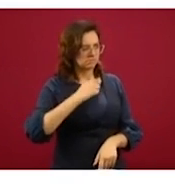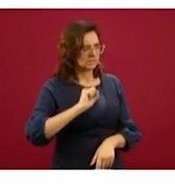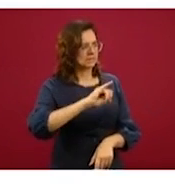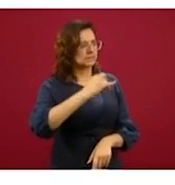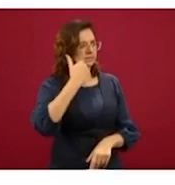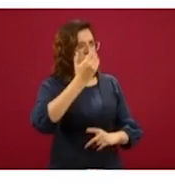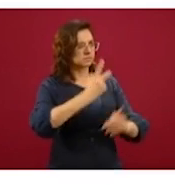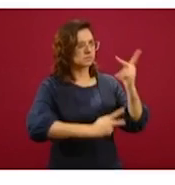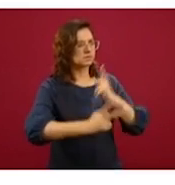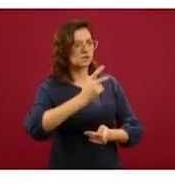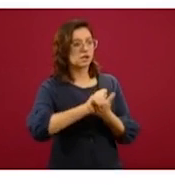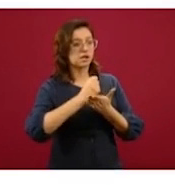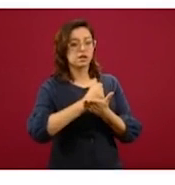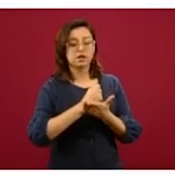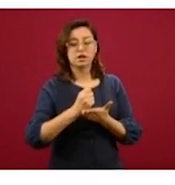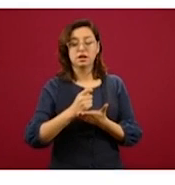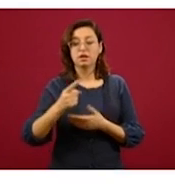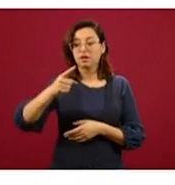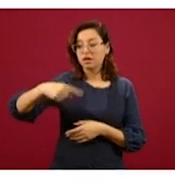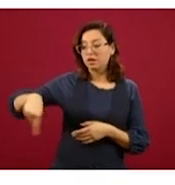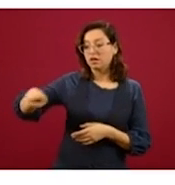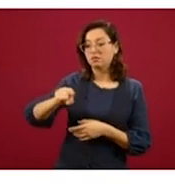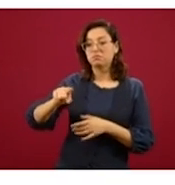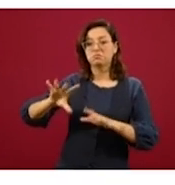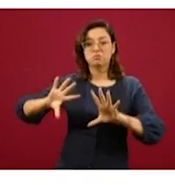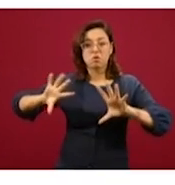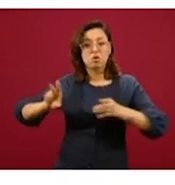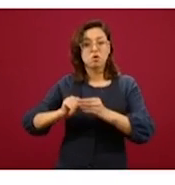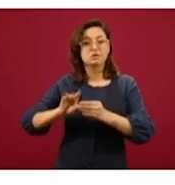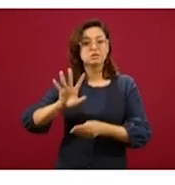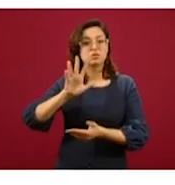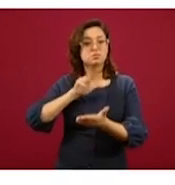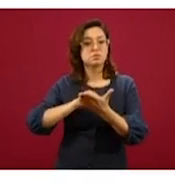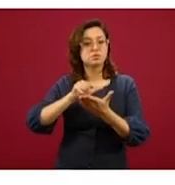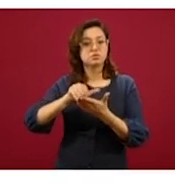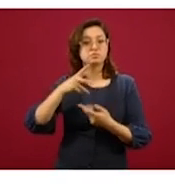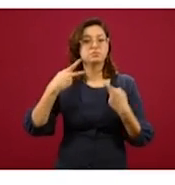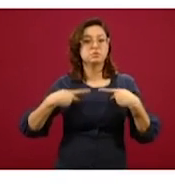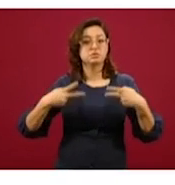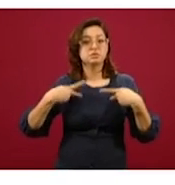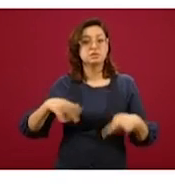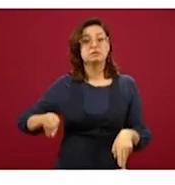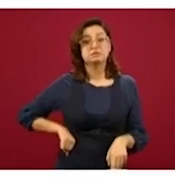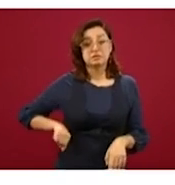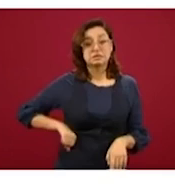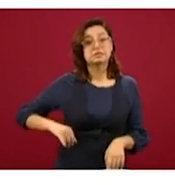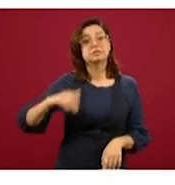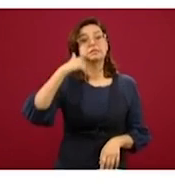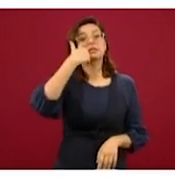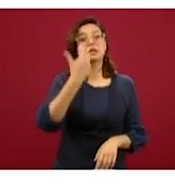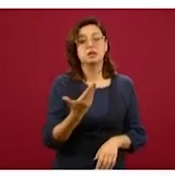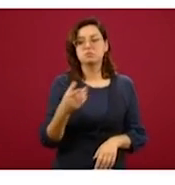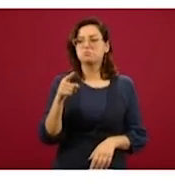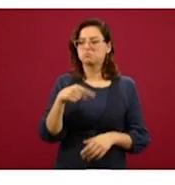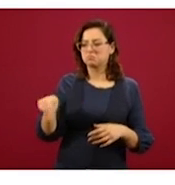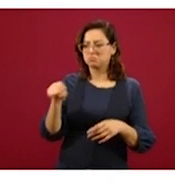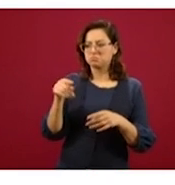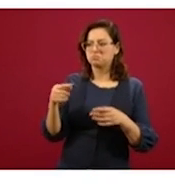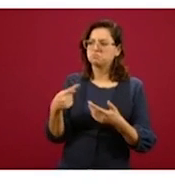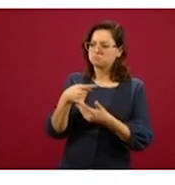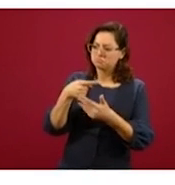crédito. Toda esa población son alrededor de 5 millones y que cumplen en principio con los requisitos del